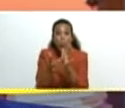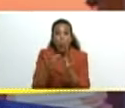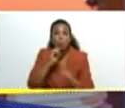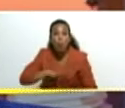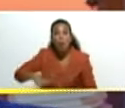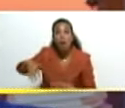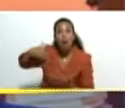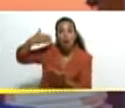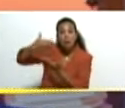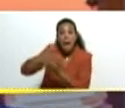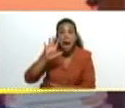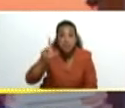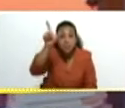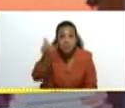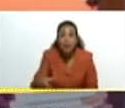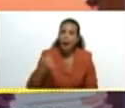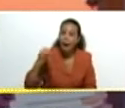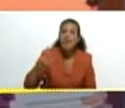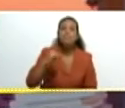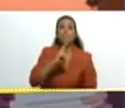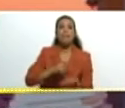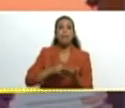histórico existió.